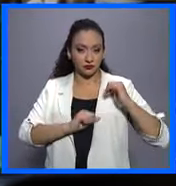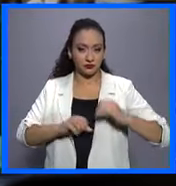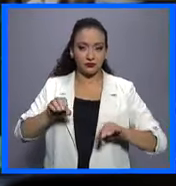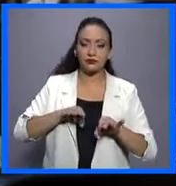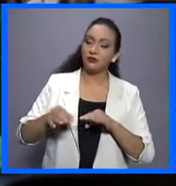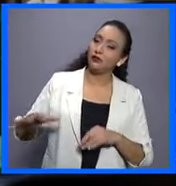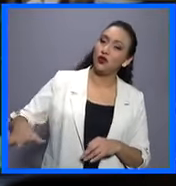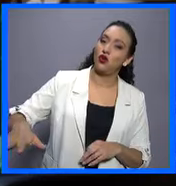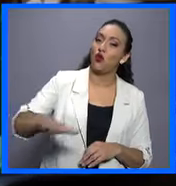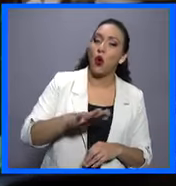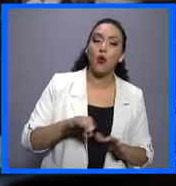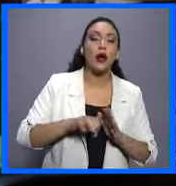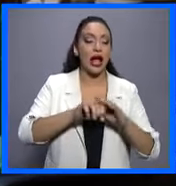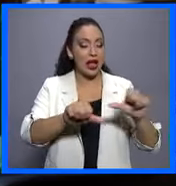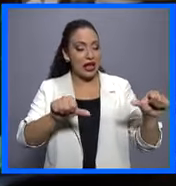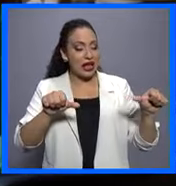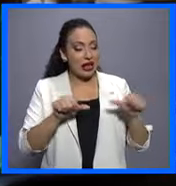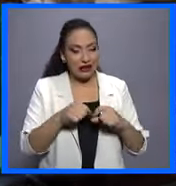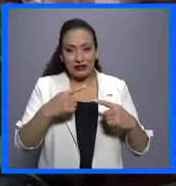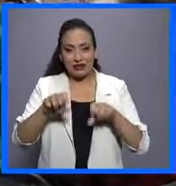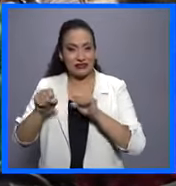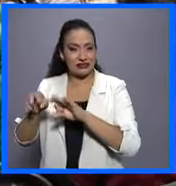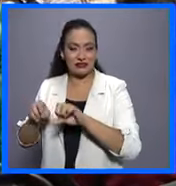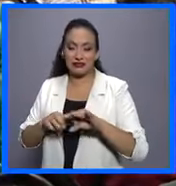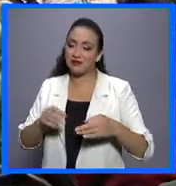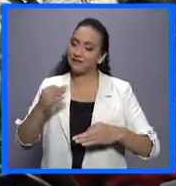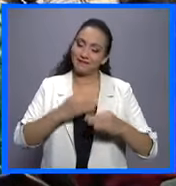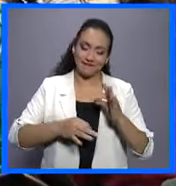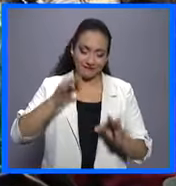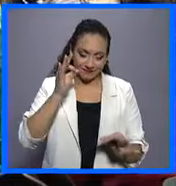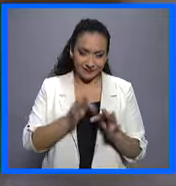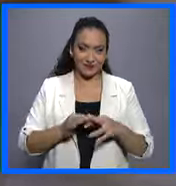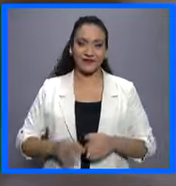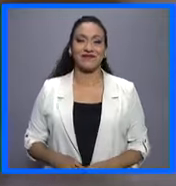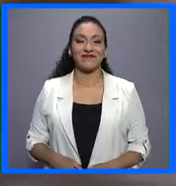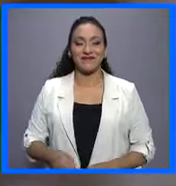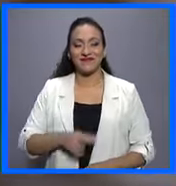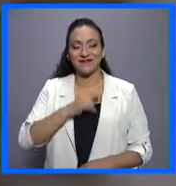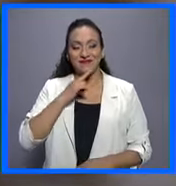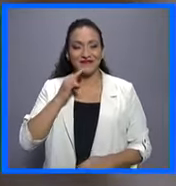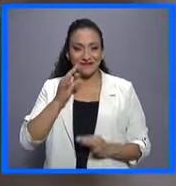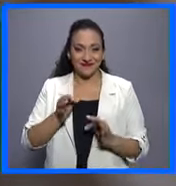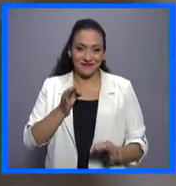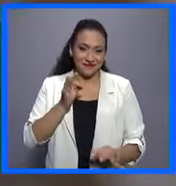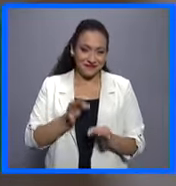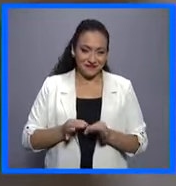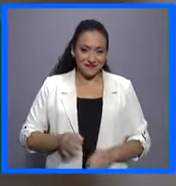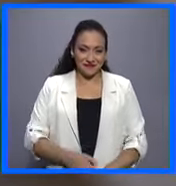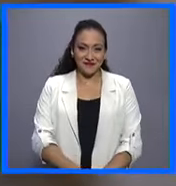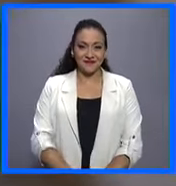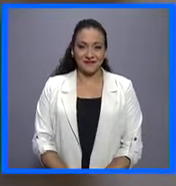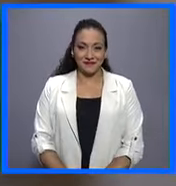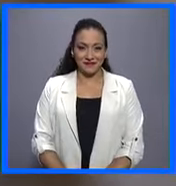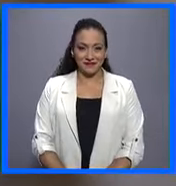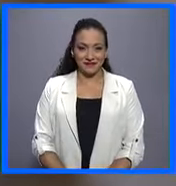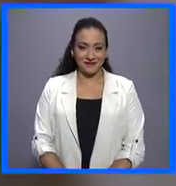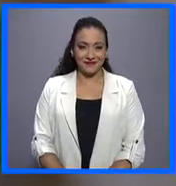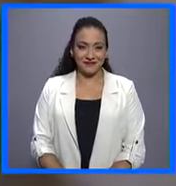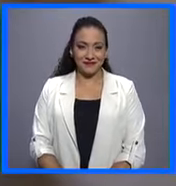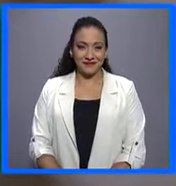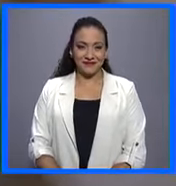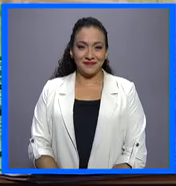direcciones generales, unidades y coordinaciones. Con imágenes de Luis Mendieta para Plural TV, Citlali Pérez.